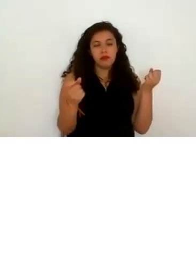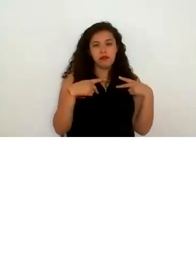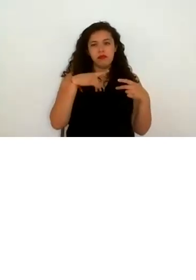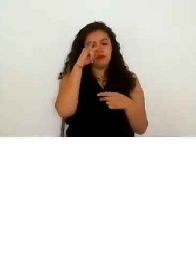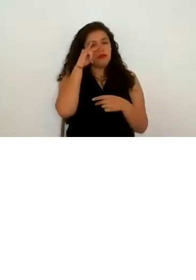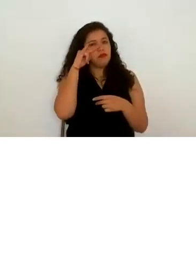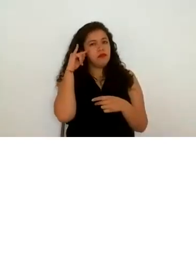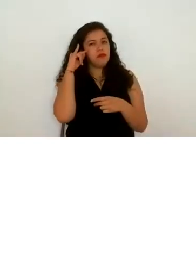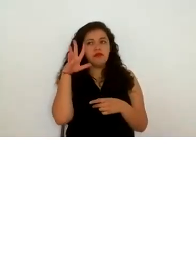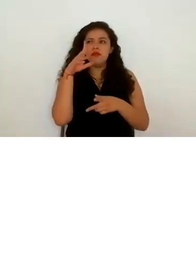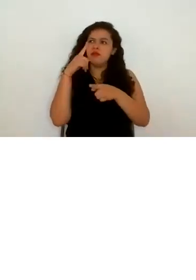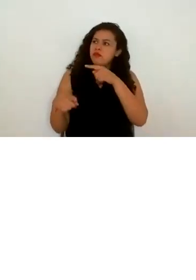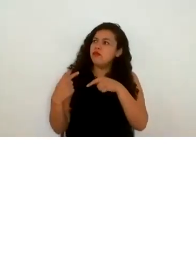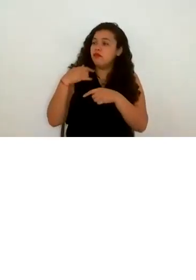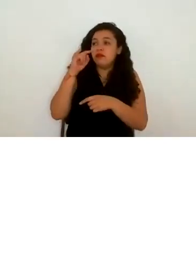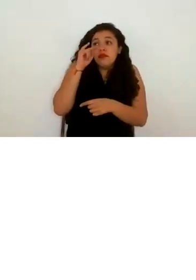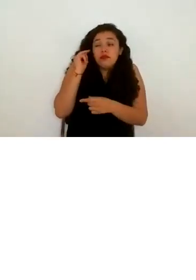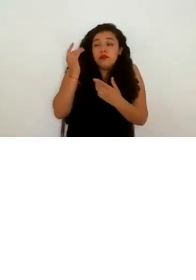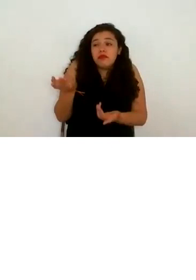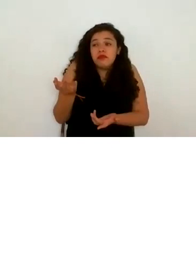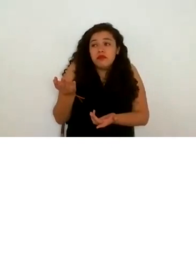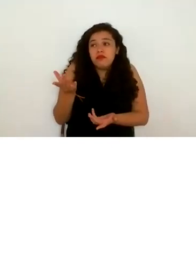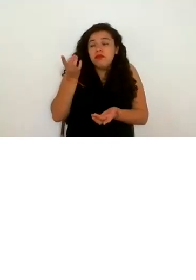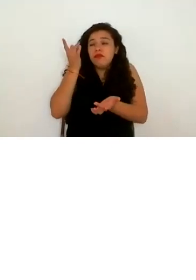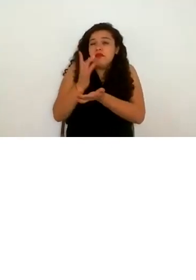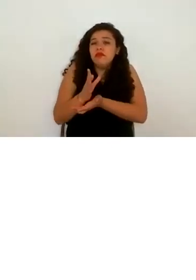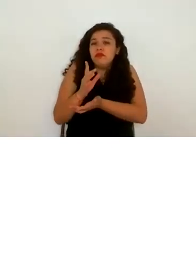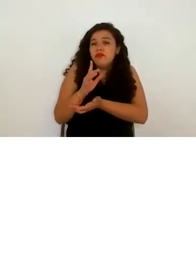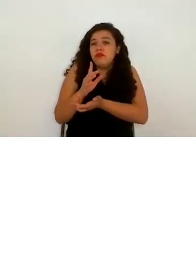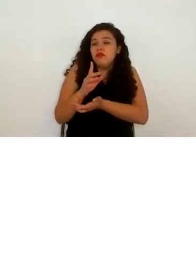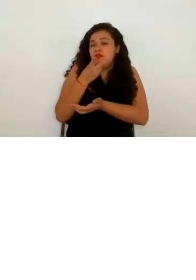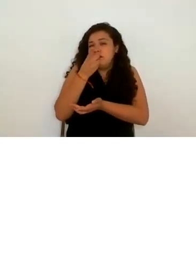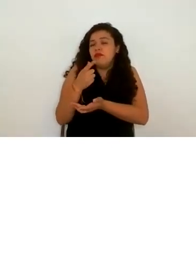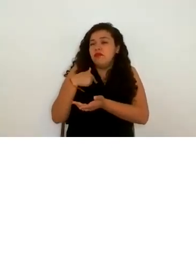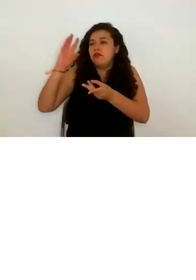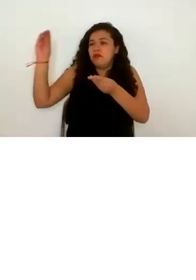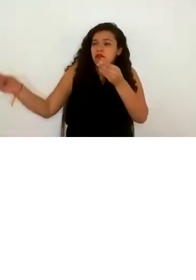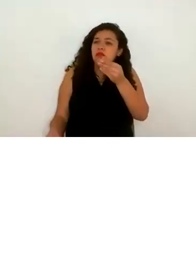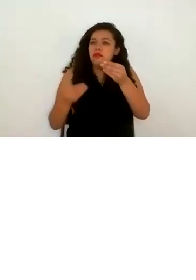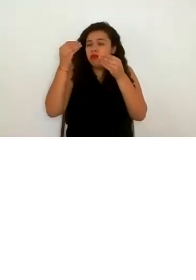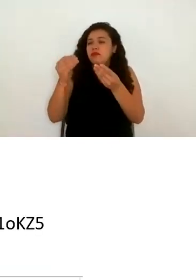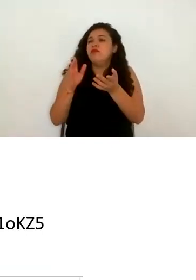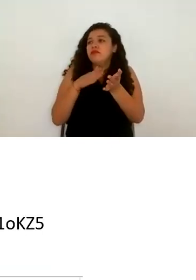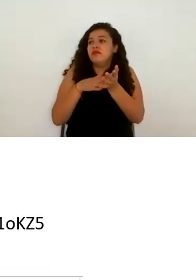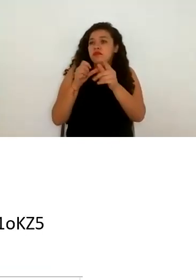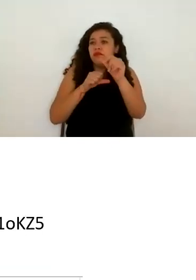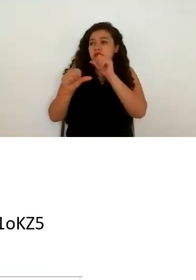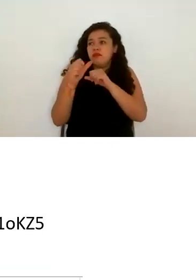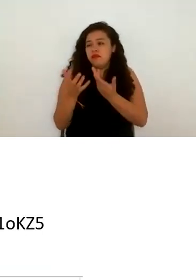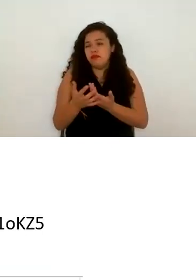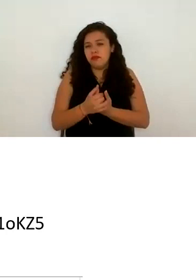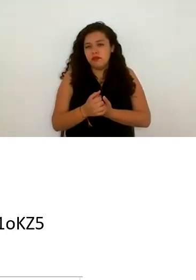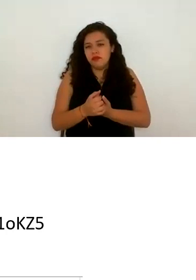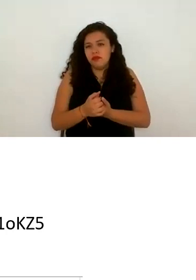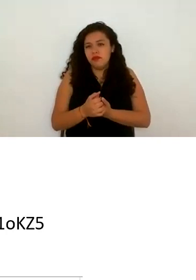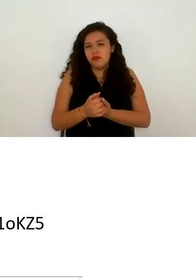¿por qué lo eliminaste? No, no me di cuenta. Seguramente le di solamente, quise anexar y se sustituyó el documento, ¿no? Entonces habría